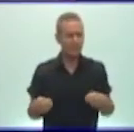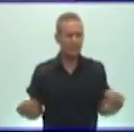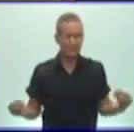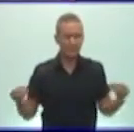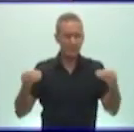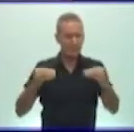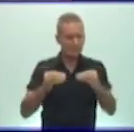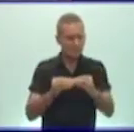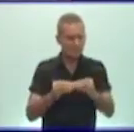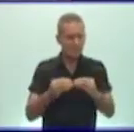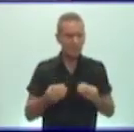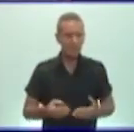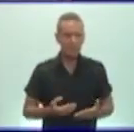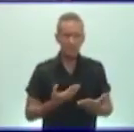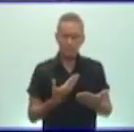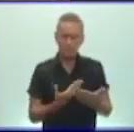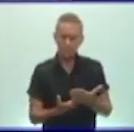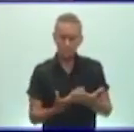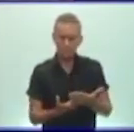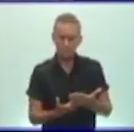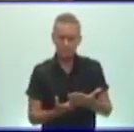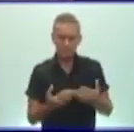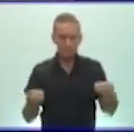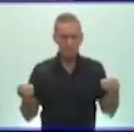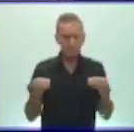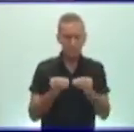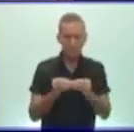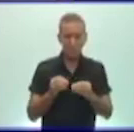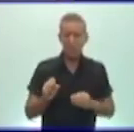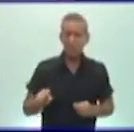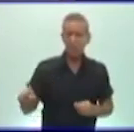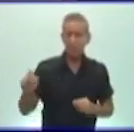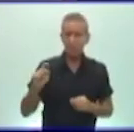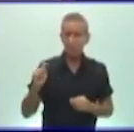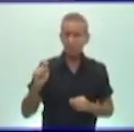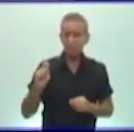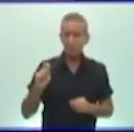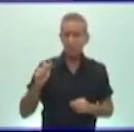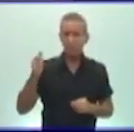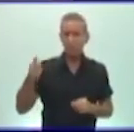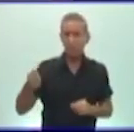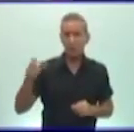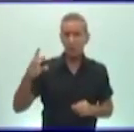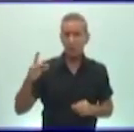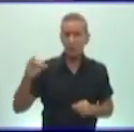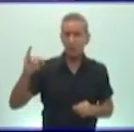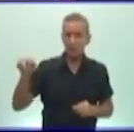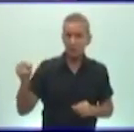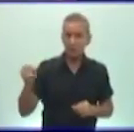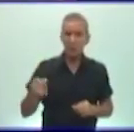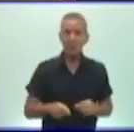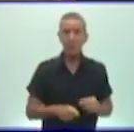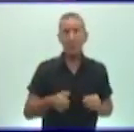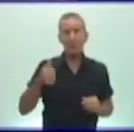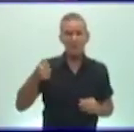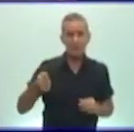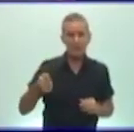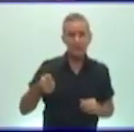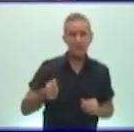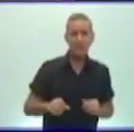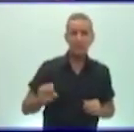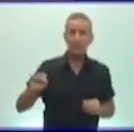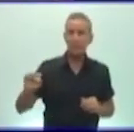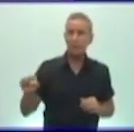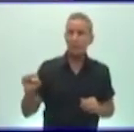pertinentes, comprobar la concordancia entre sustantivo y adjetivo, entre artículo y sustantivo, el uso adecuado